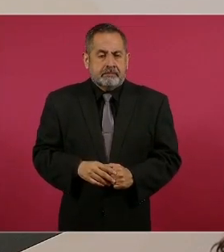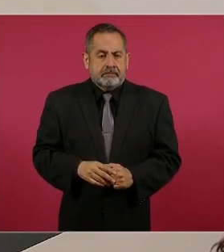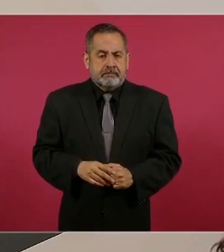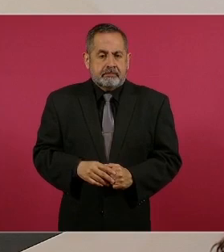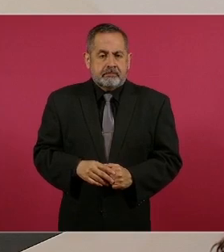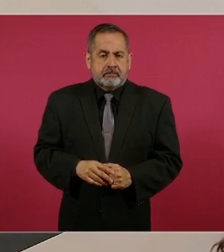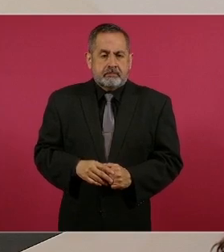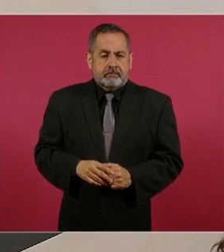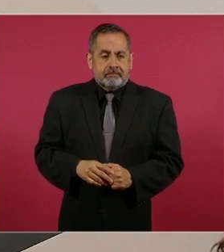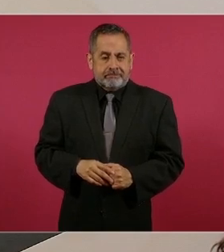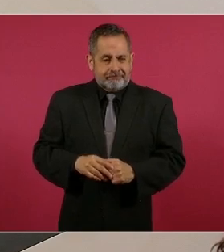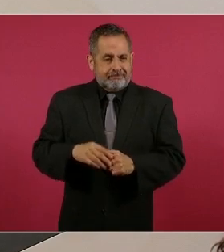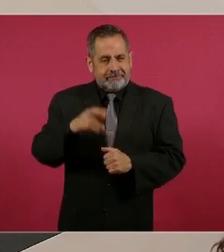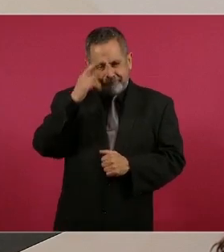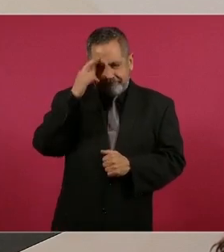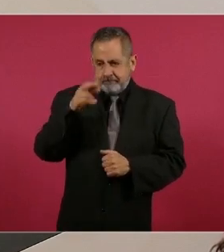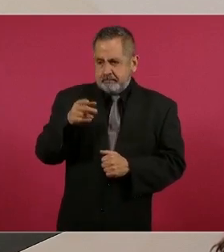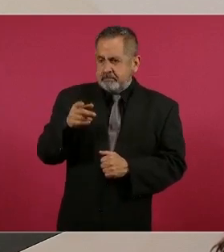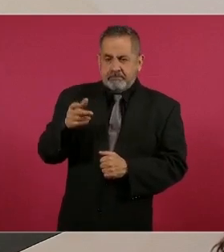abrían las fronteras